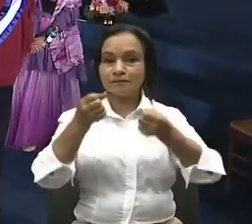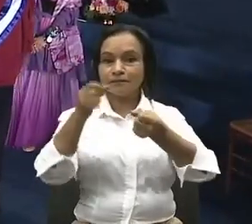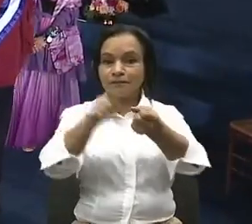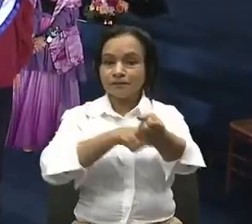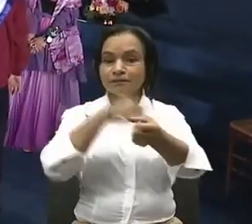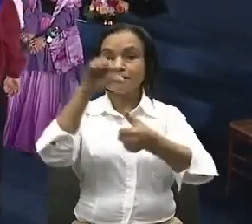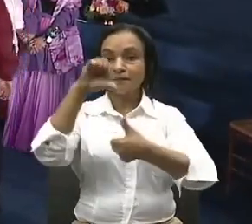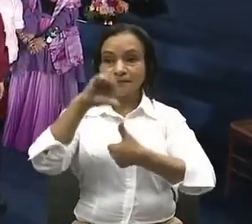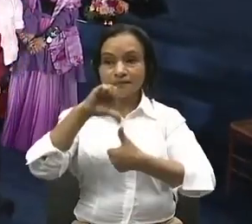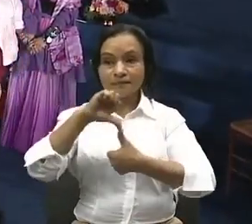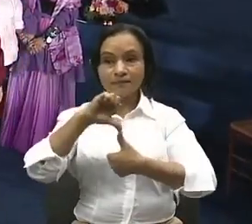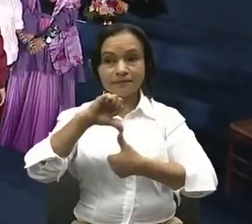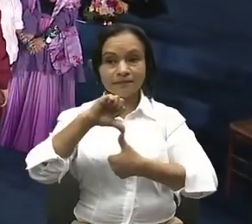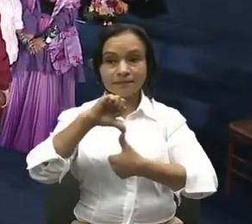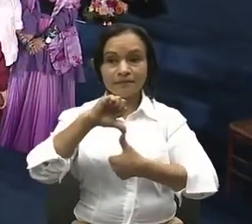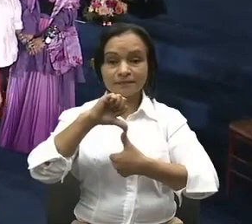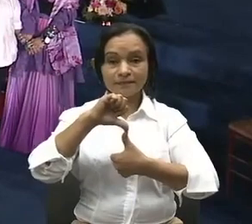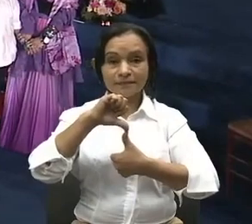centroamericano,